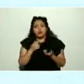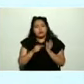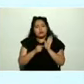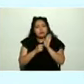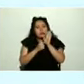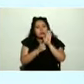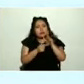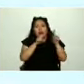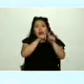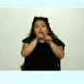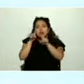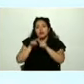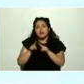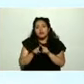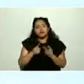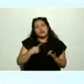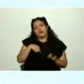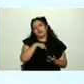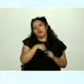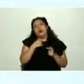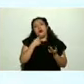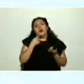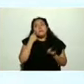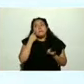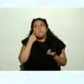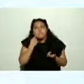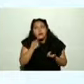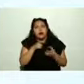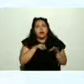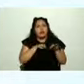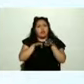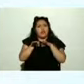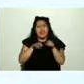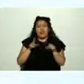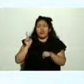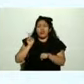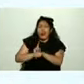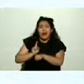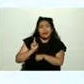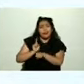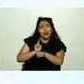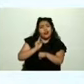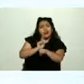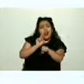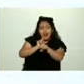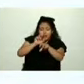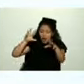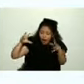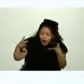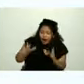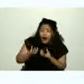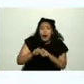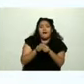producto de ese trabajo cotidiano de todos y cada uno de